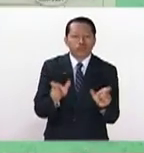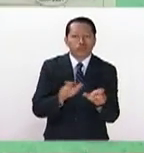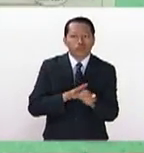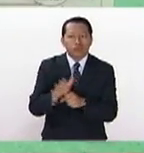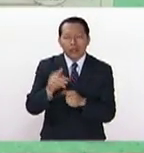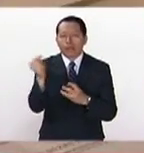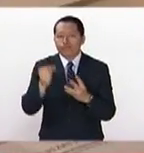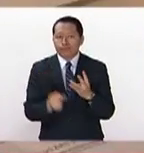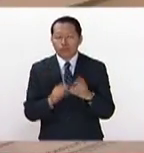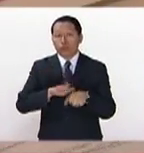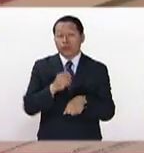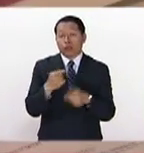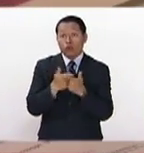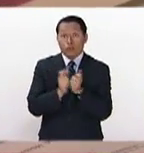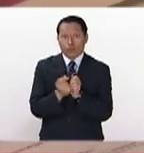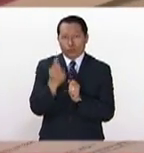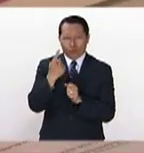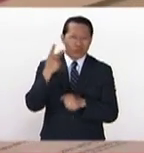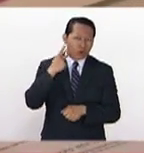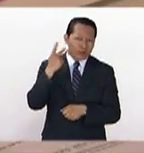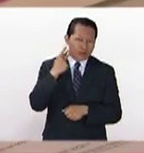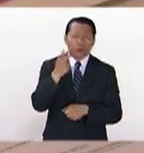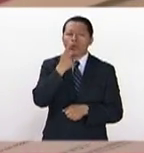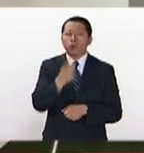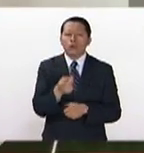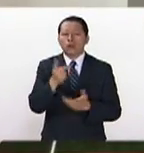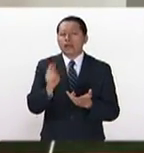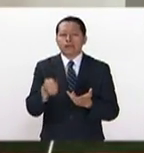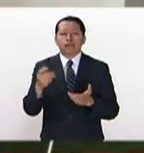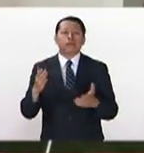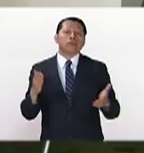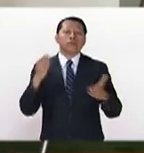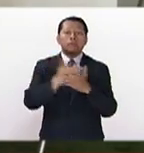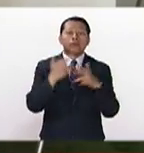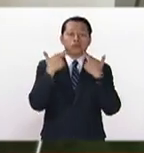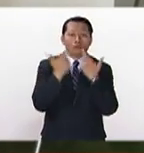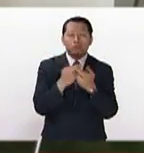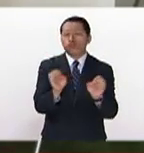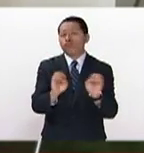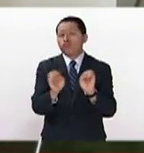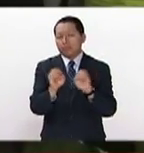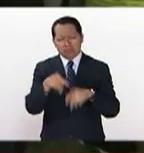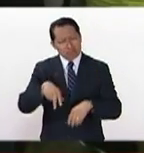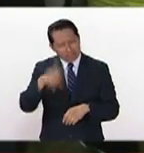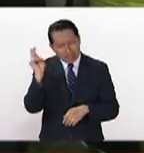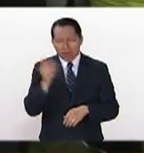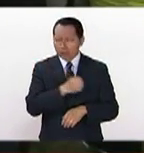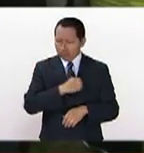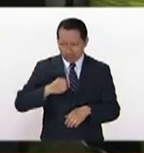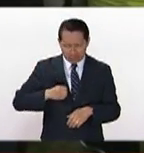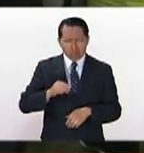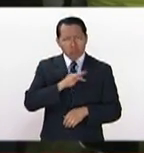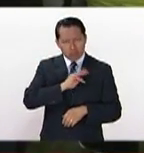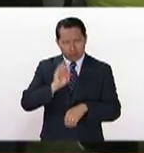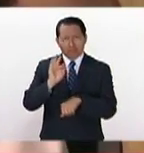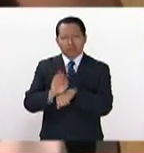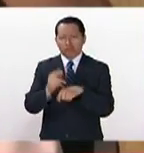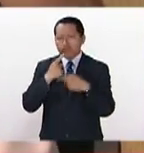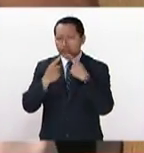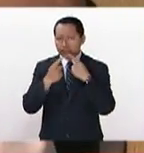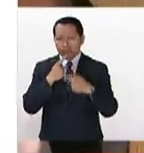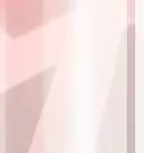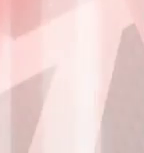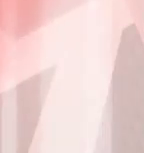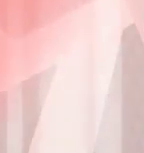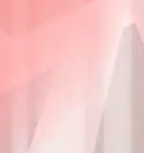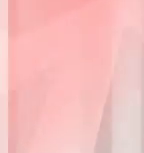Recordó que un partido político en particular nunca acudió a las reuniones, sin embargo, refrendó su disposición al diálogo.